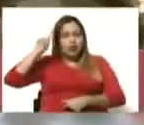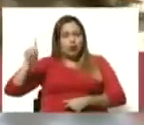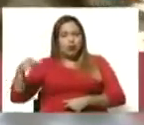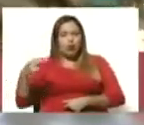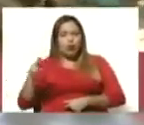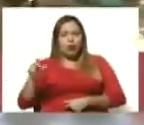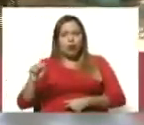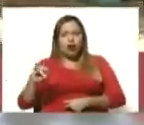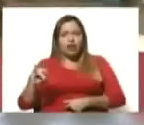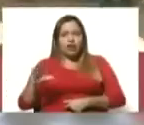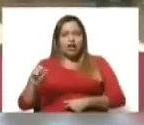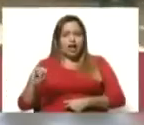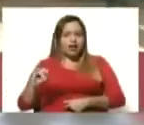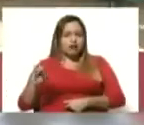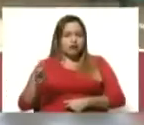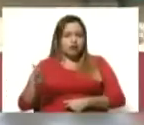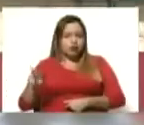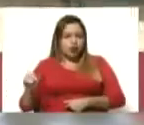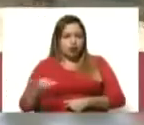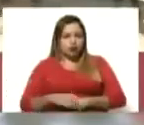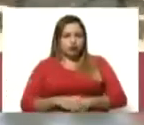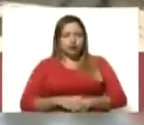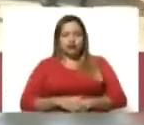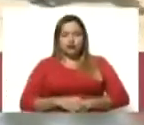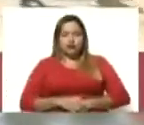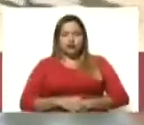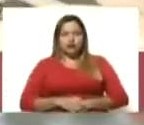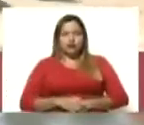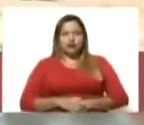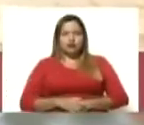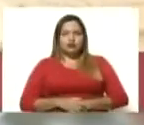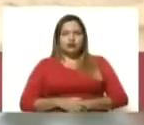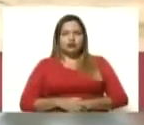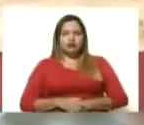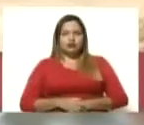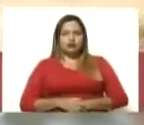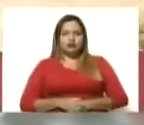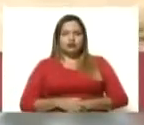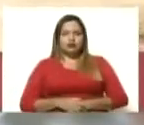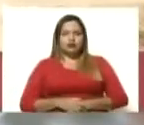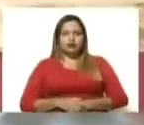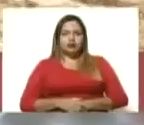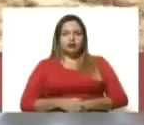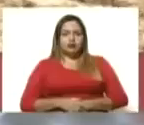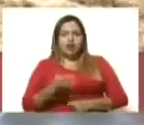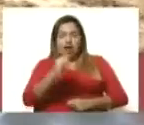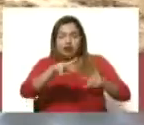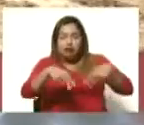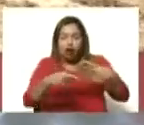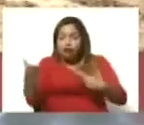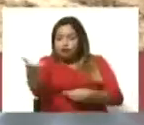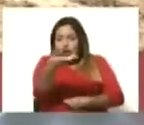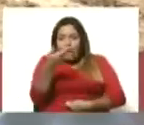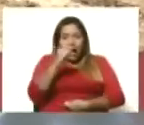El gran tanque de Tejerías, cacique Huaycaipuro. Para que ustedes tengan todo el